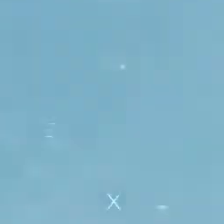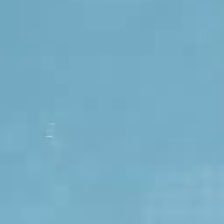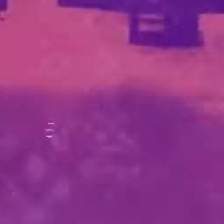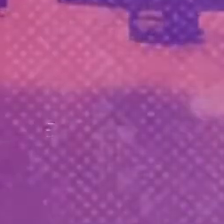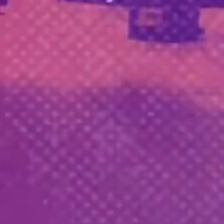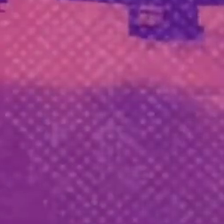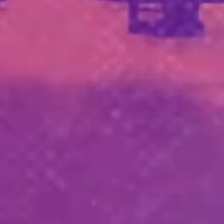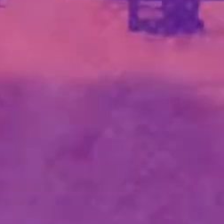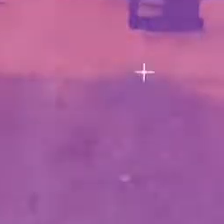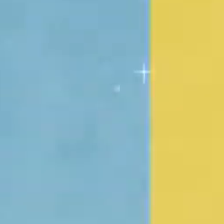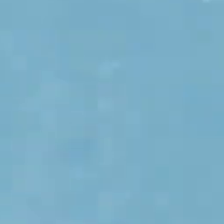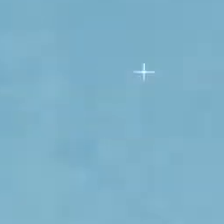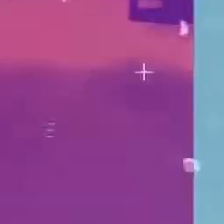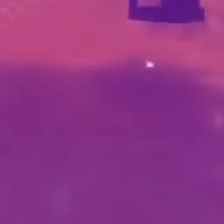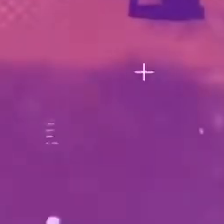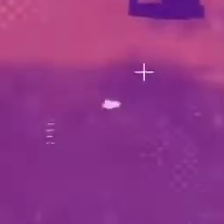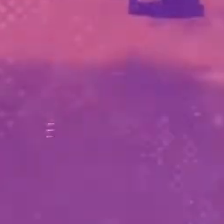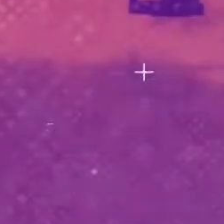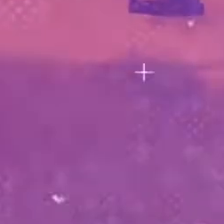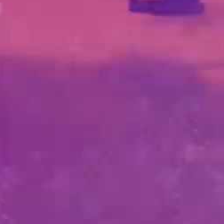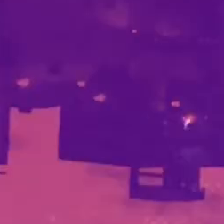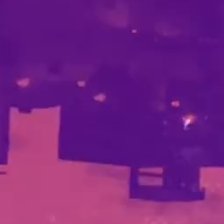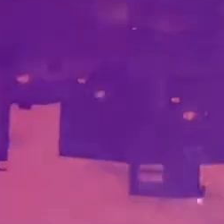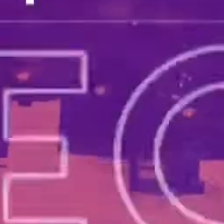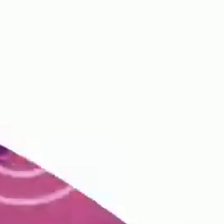andar con el entusiasmo infantil.